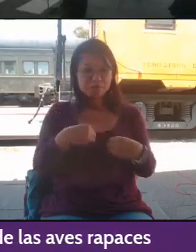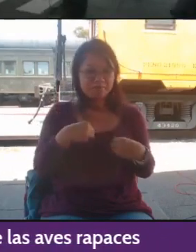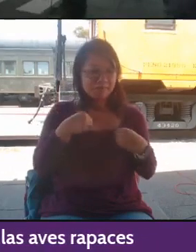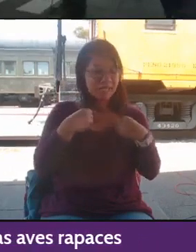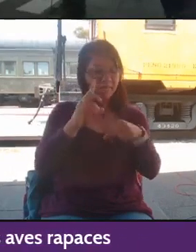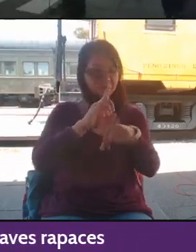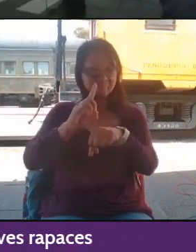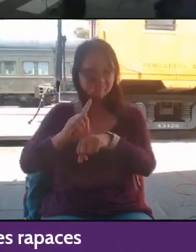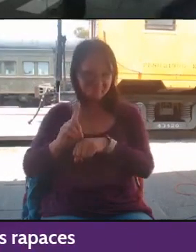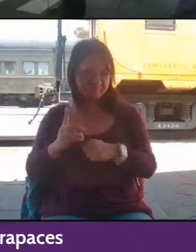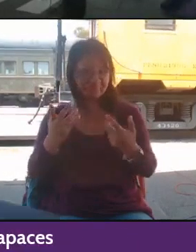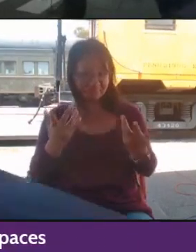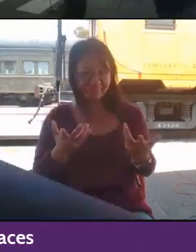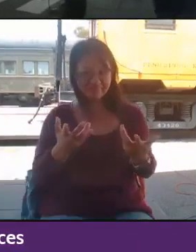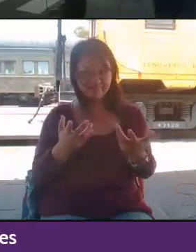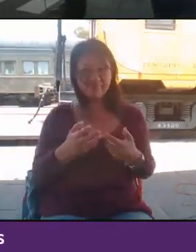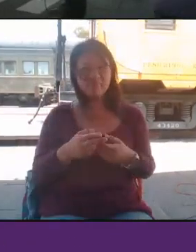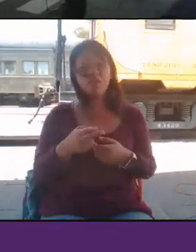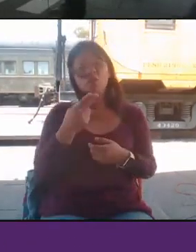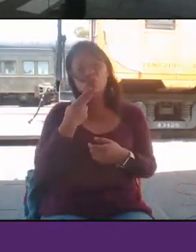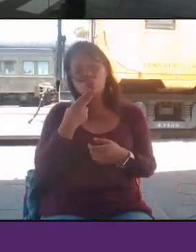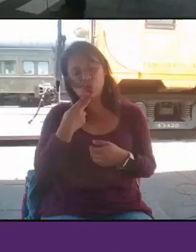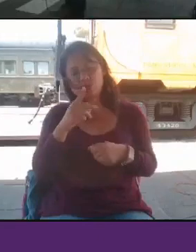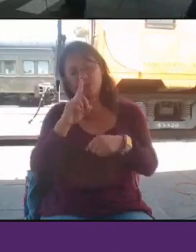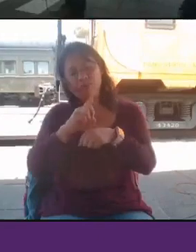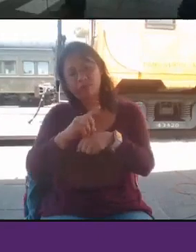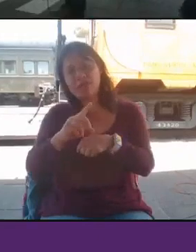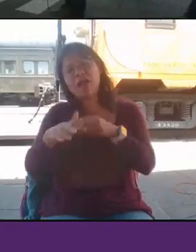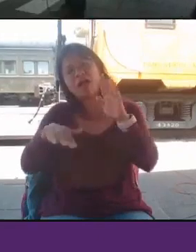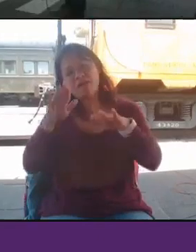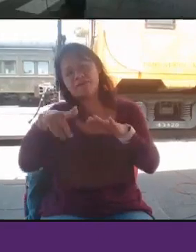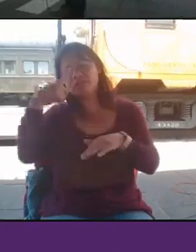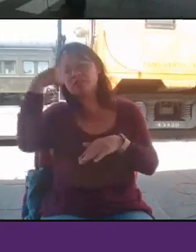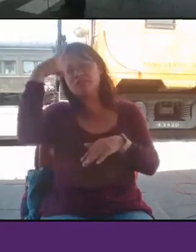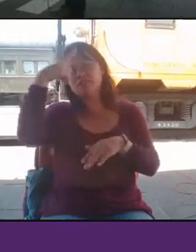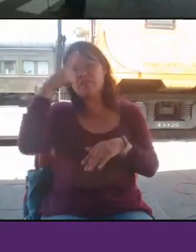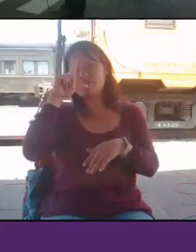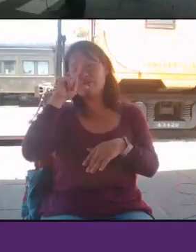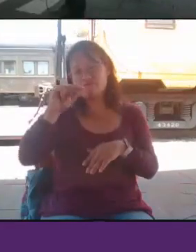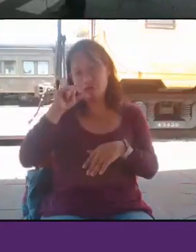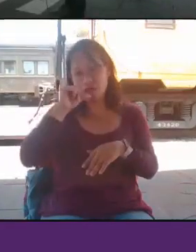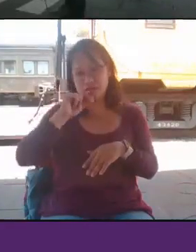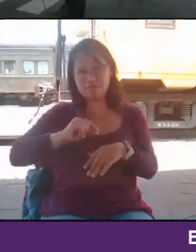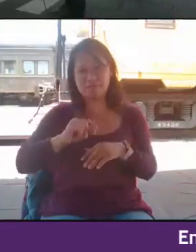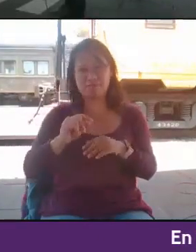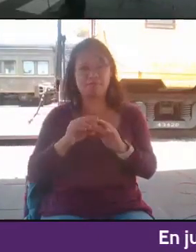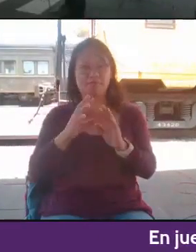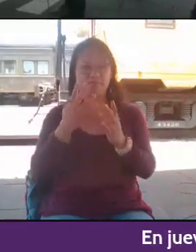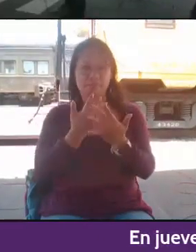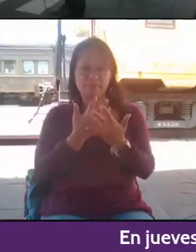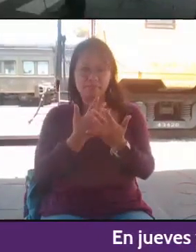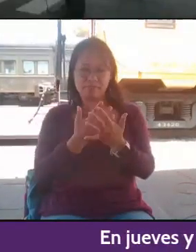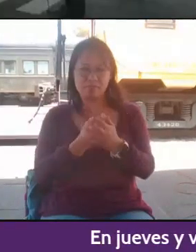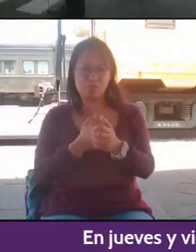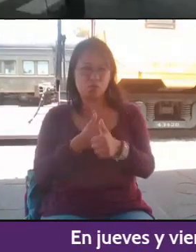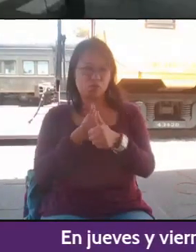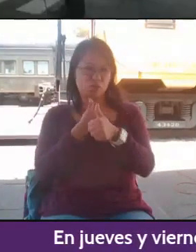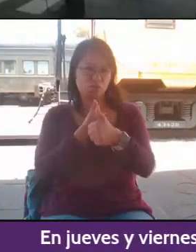en determinados casos y en otros pueden fallar. Una más, por favor. Por ejemplo, espero que no haya sobrado mucho, dale uno